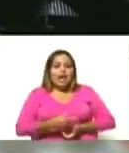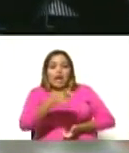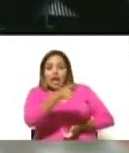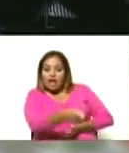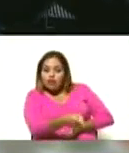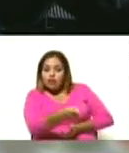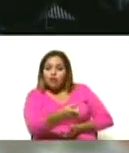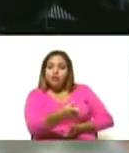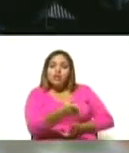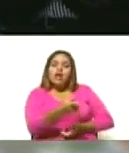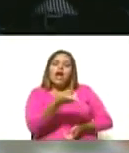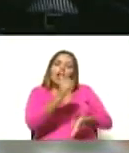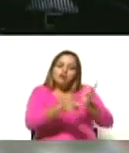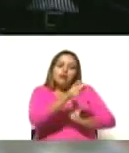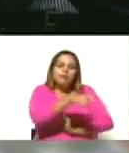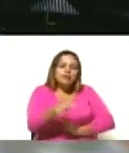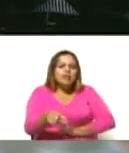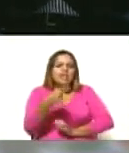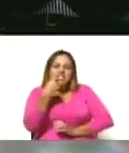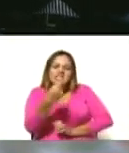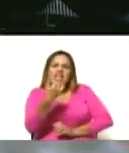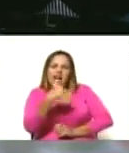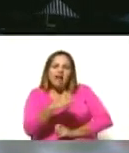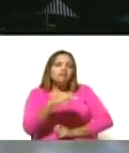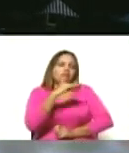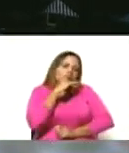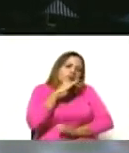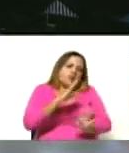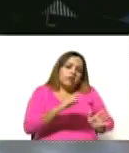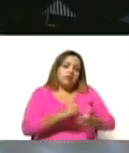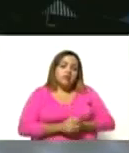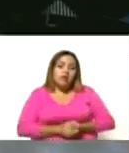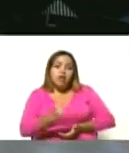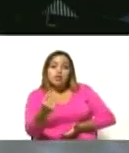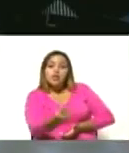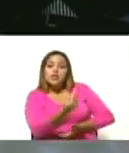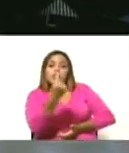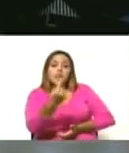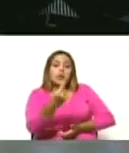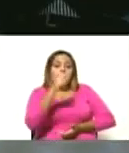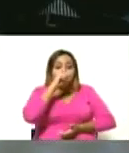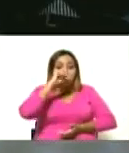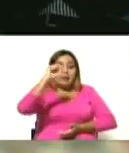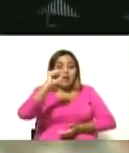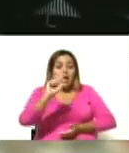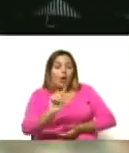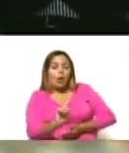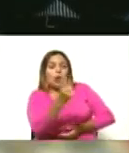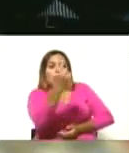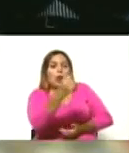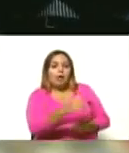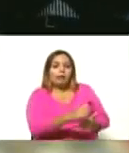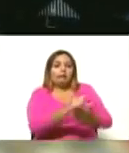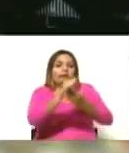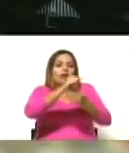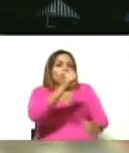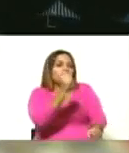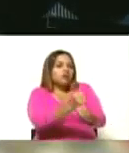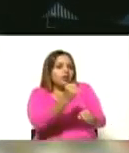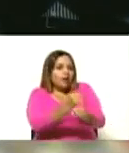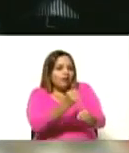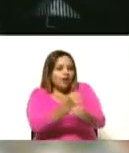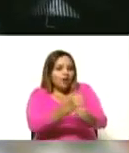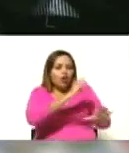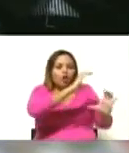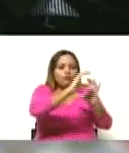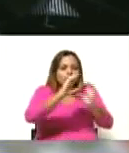incluye descontento. Al ser Nicolás el único líder con gestión, que